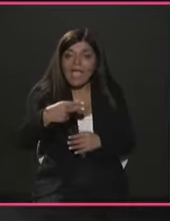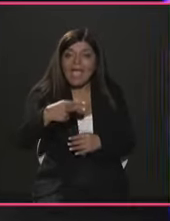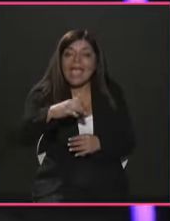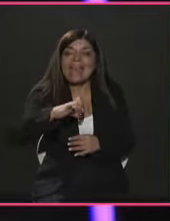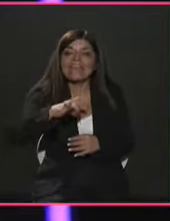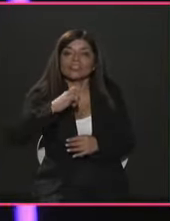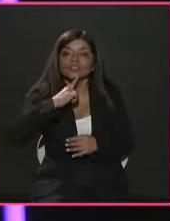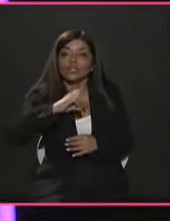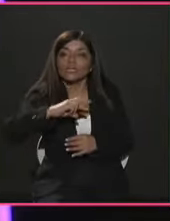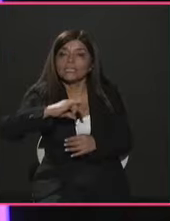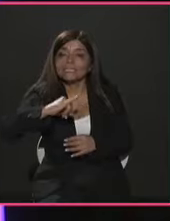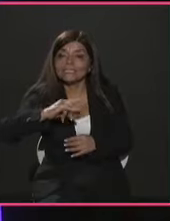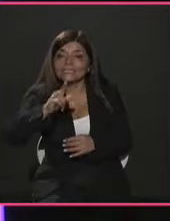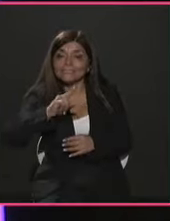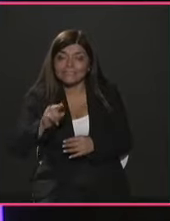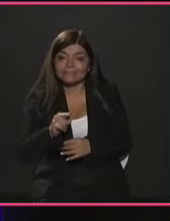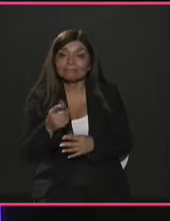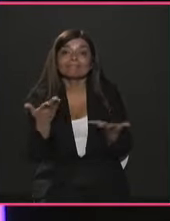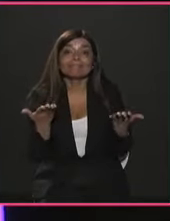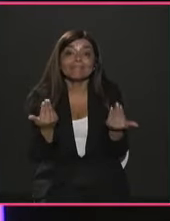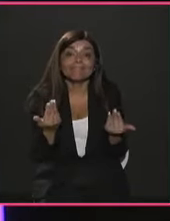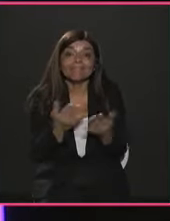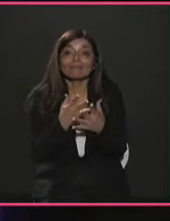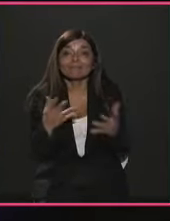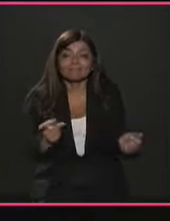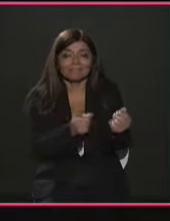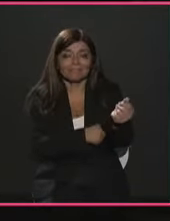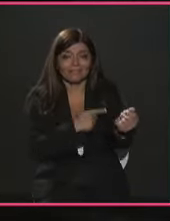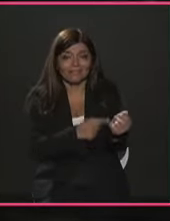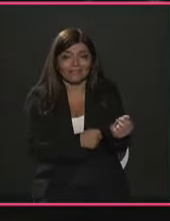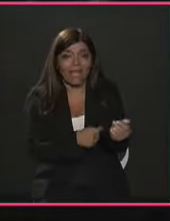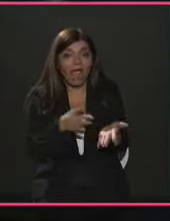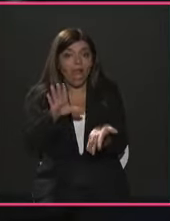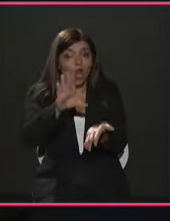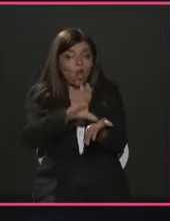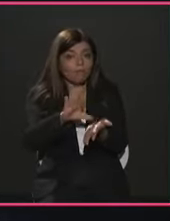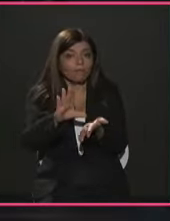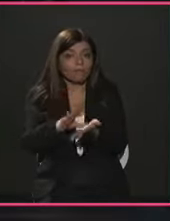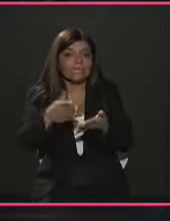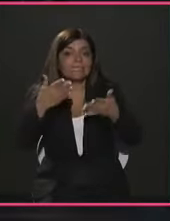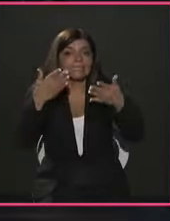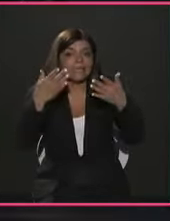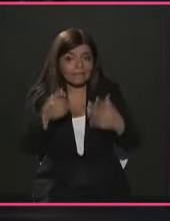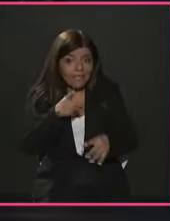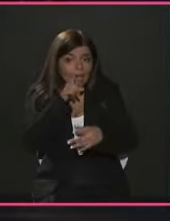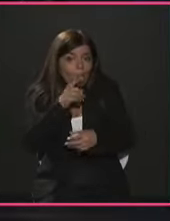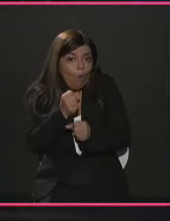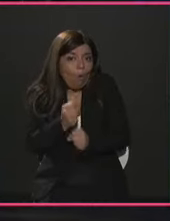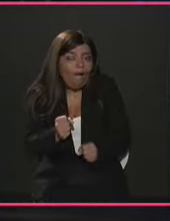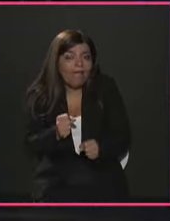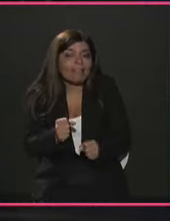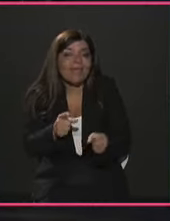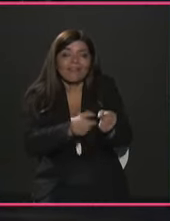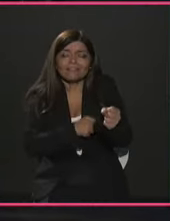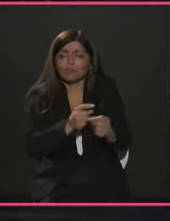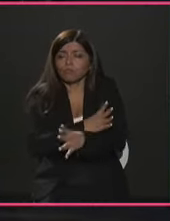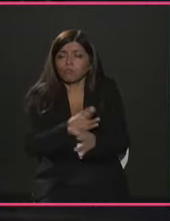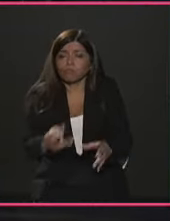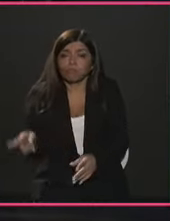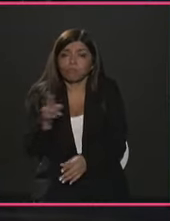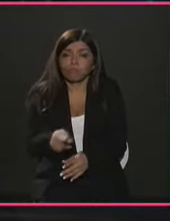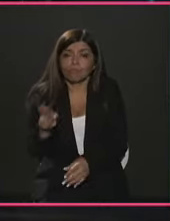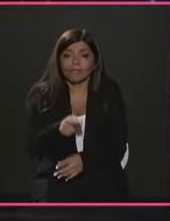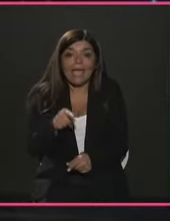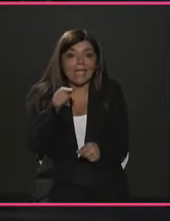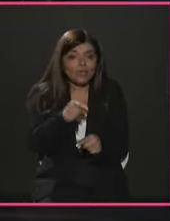requiere muchísima electricidad los países que tienen potencial de producir mucha electricidad renovable y barata están en la